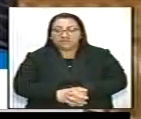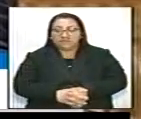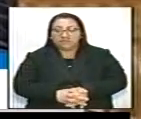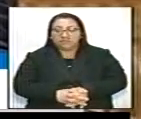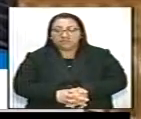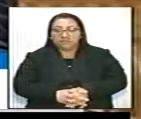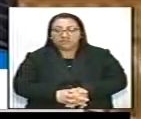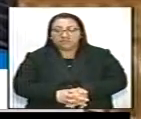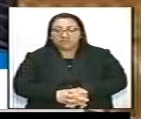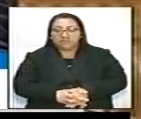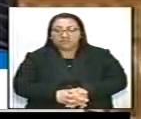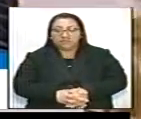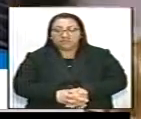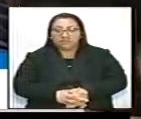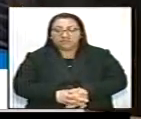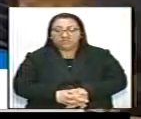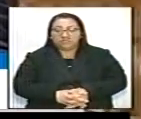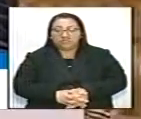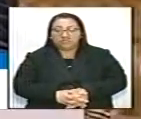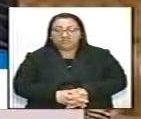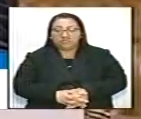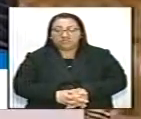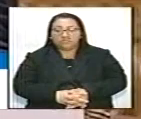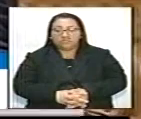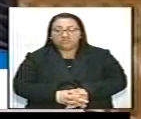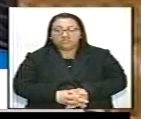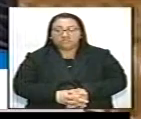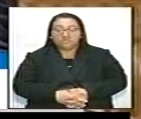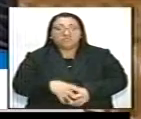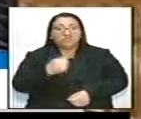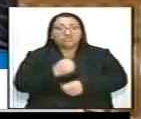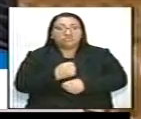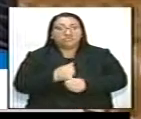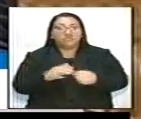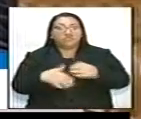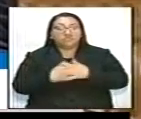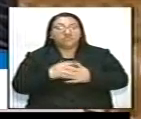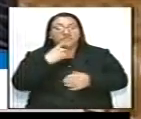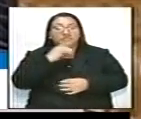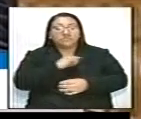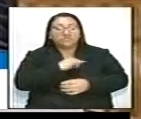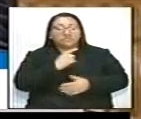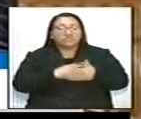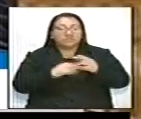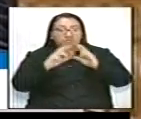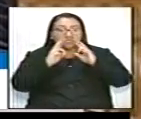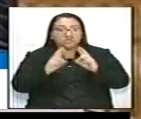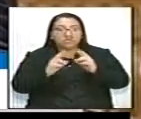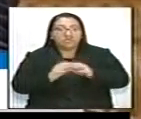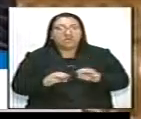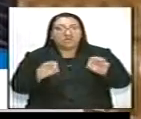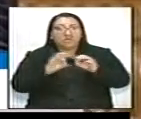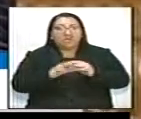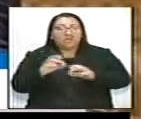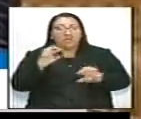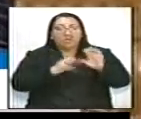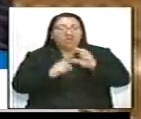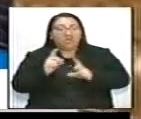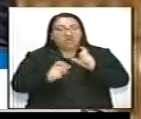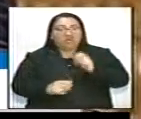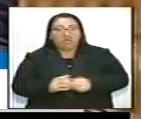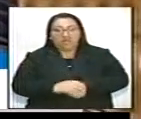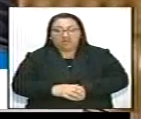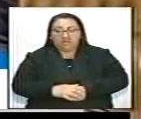trabajo encomendado se encaminará escuchando a la población a través de las organizaciones para responder las expectativas de la